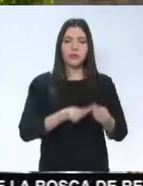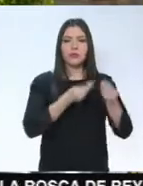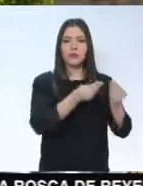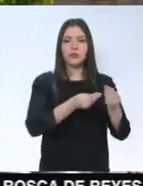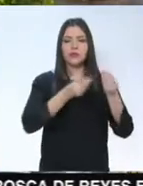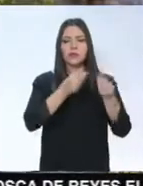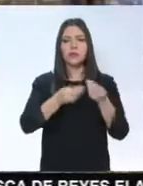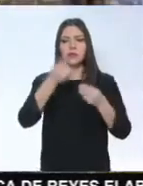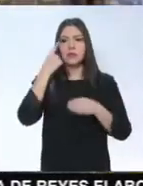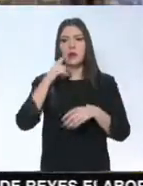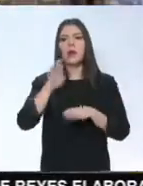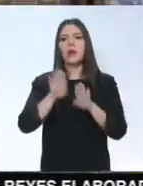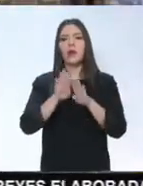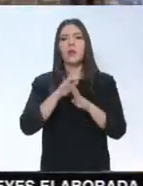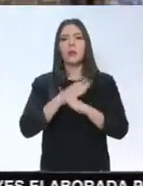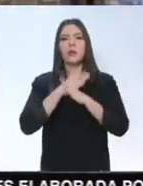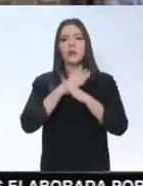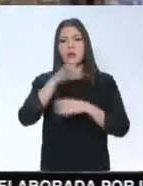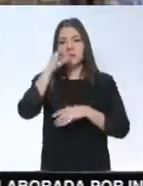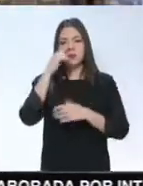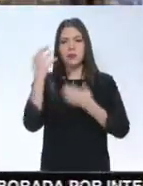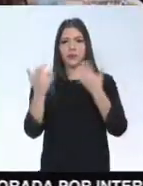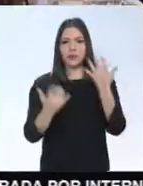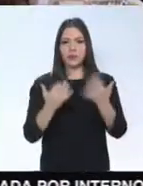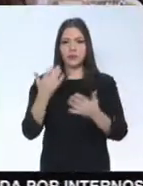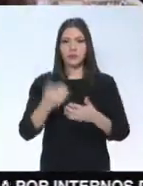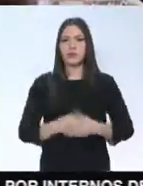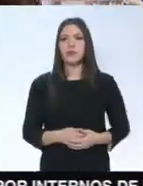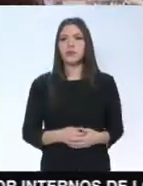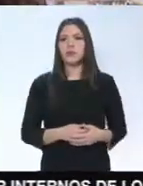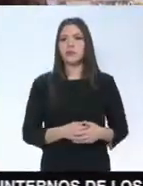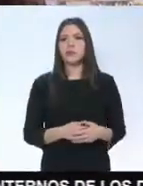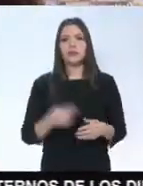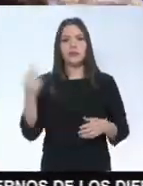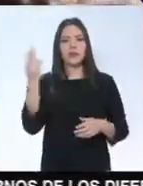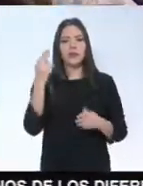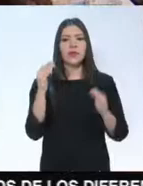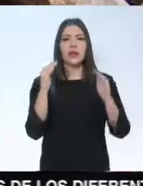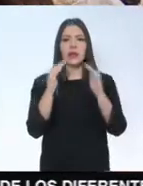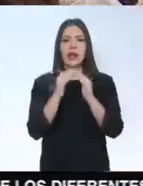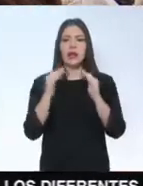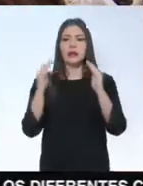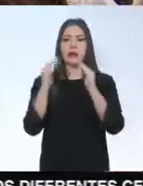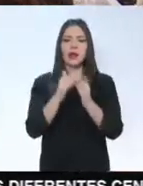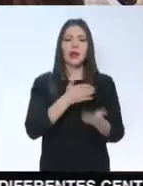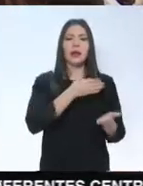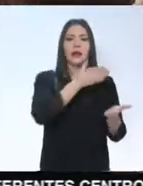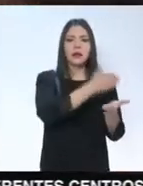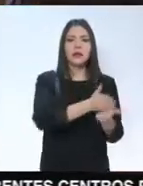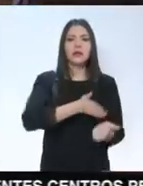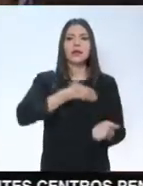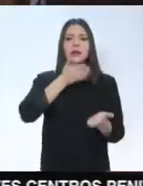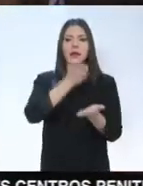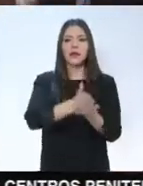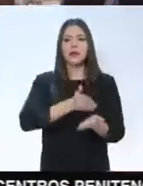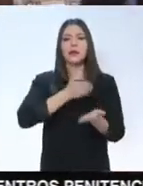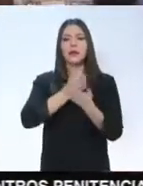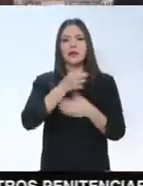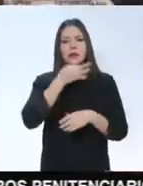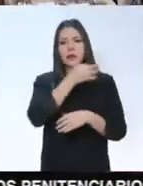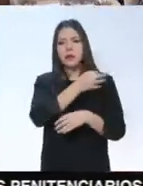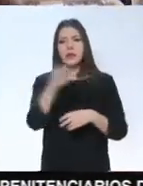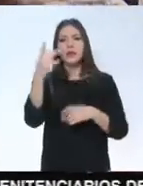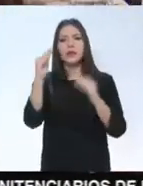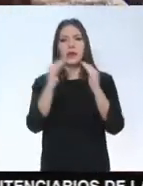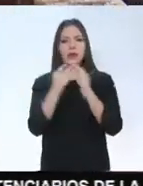tipo de siniestros. Una campaña casa por casa, convocando a la ciudadanía que no prenda fogatas en